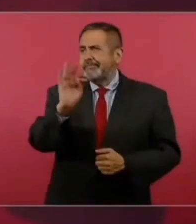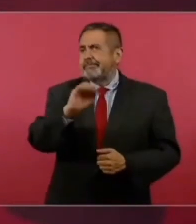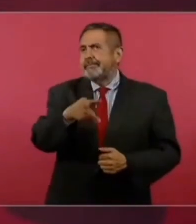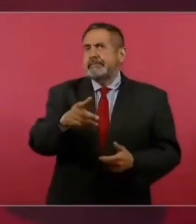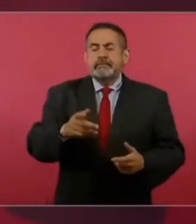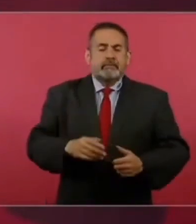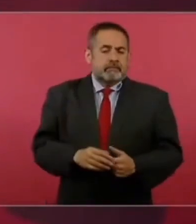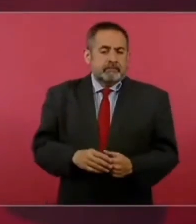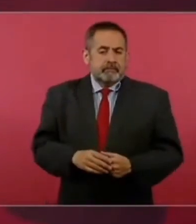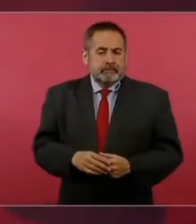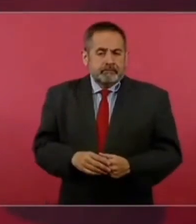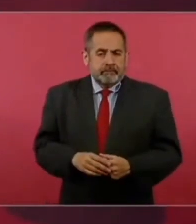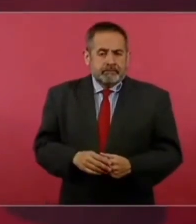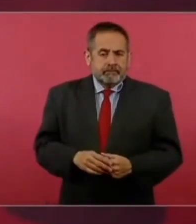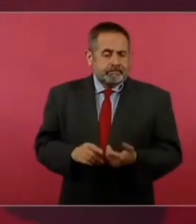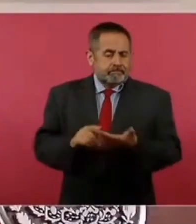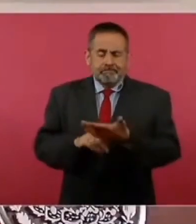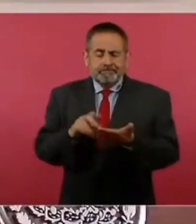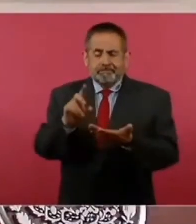datos